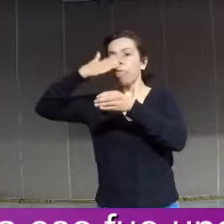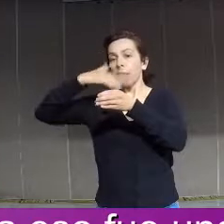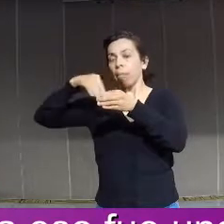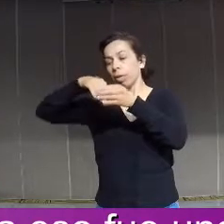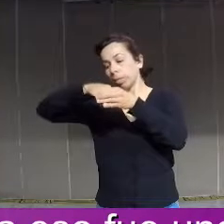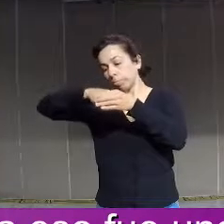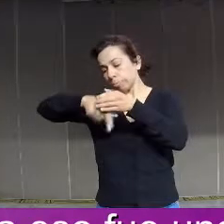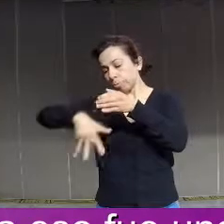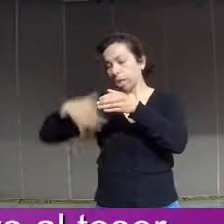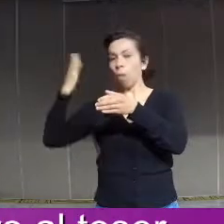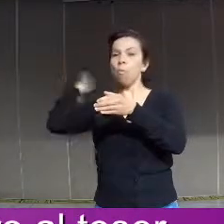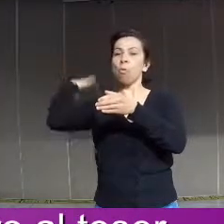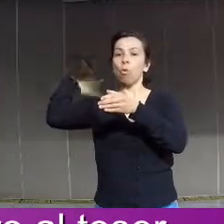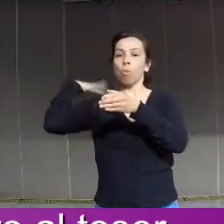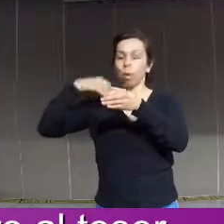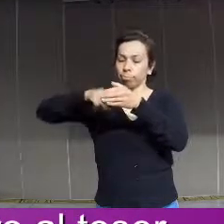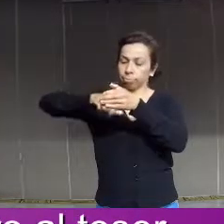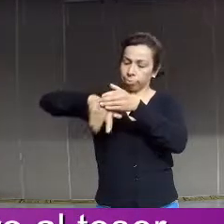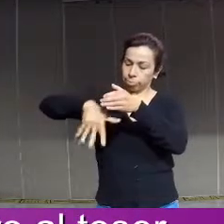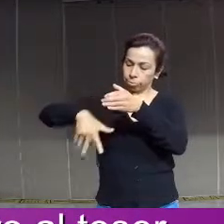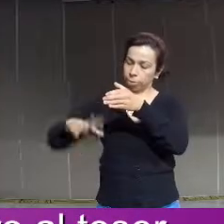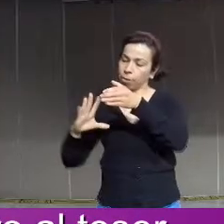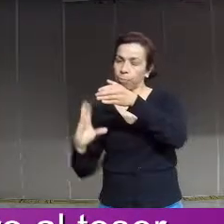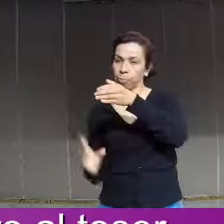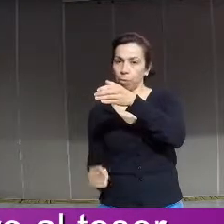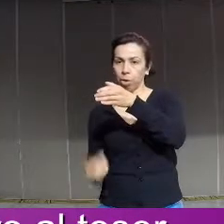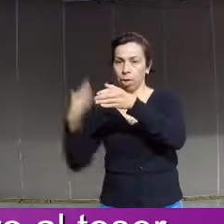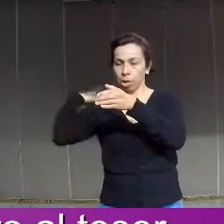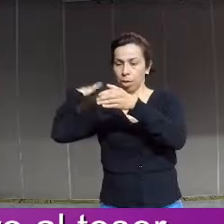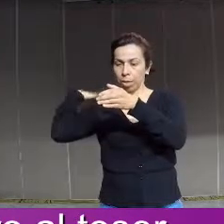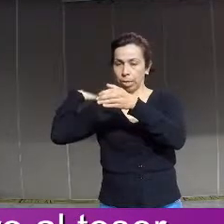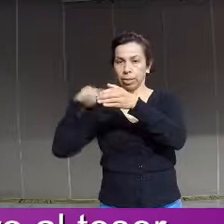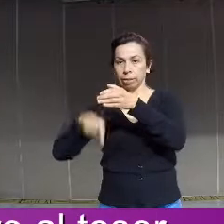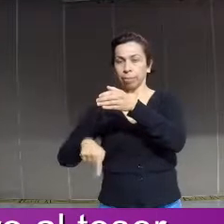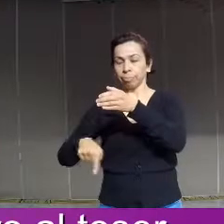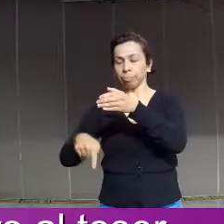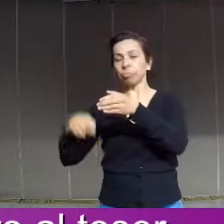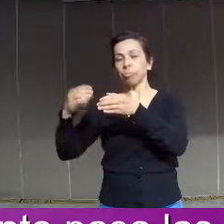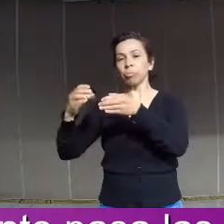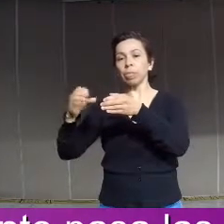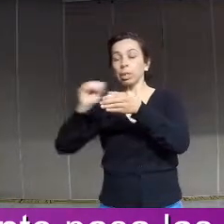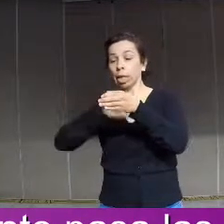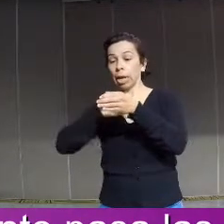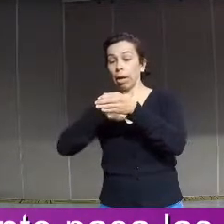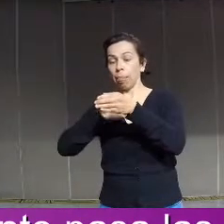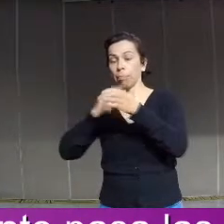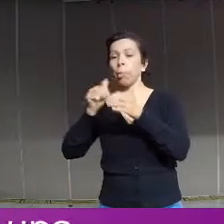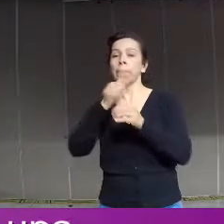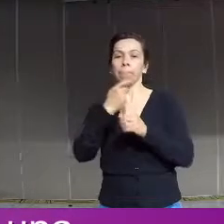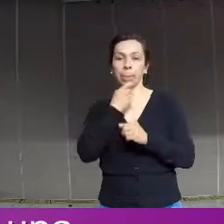una aspiración. Que el paciente se penetre y limpie, le vuelvo a decir lo mismo de antes, no significa que ante un cambio de